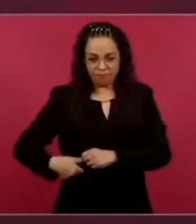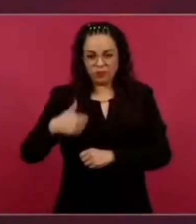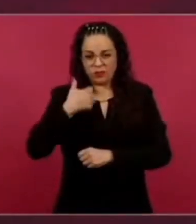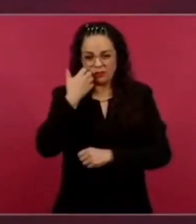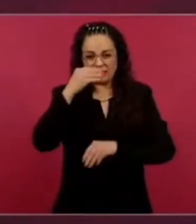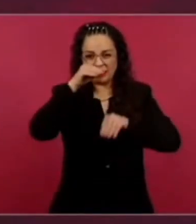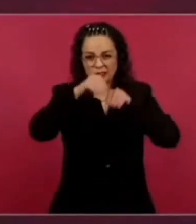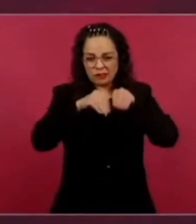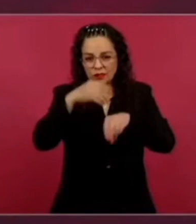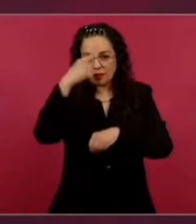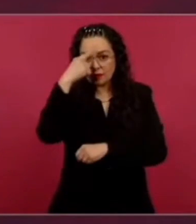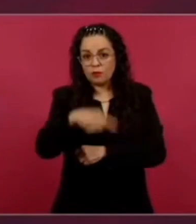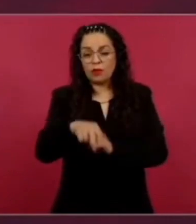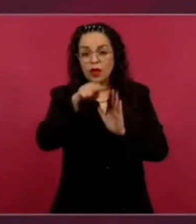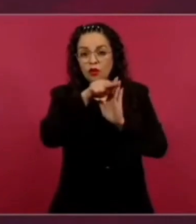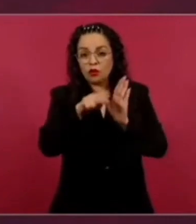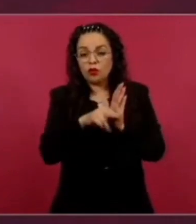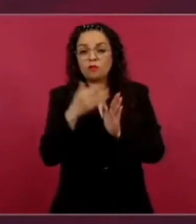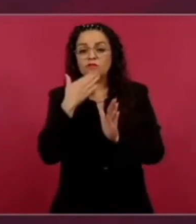del agua,